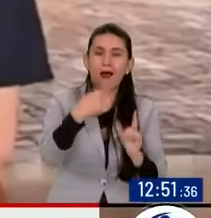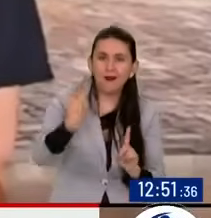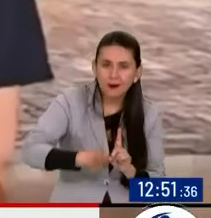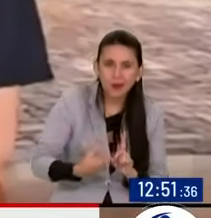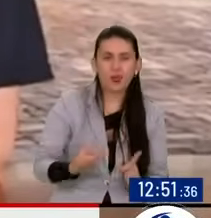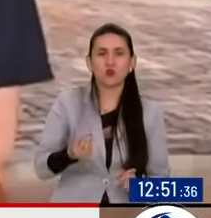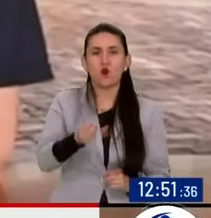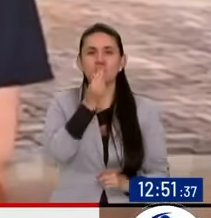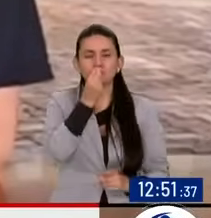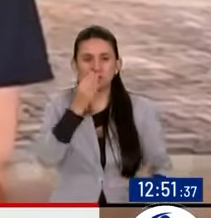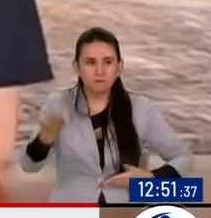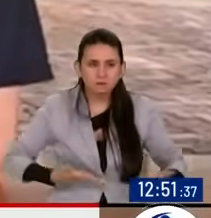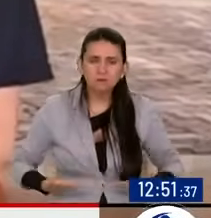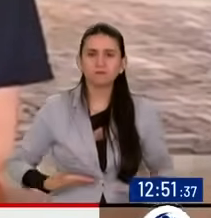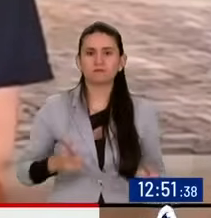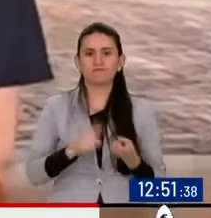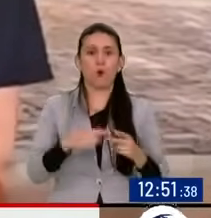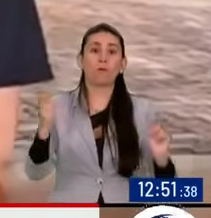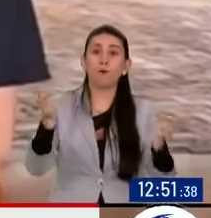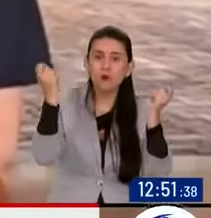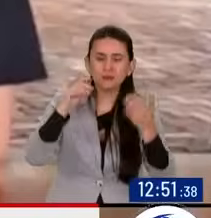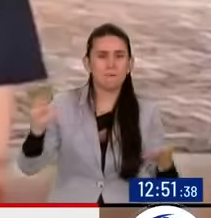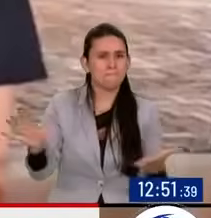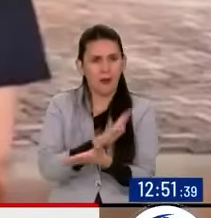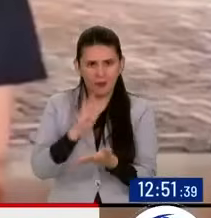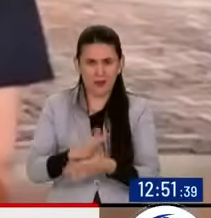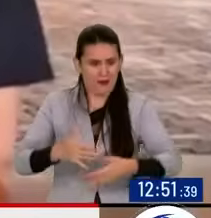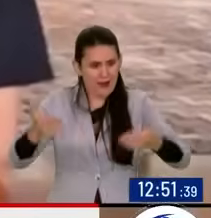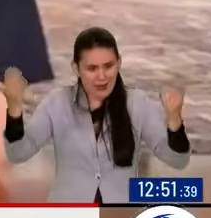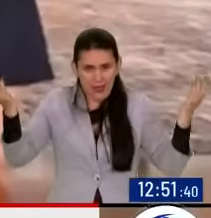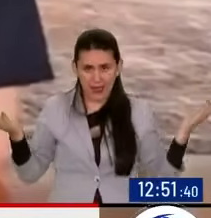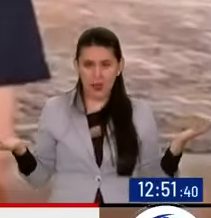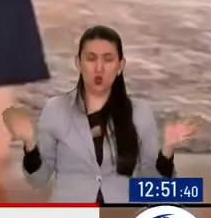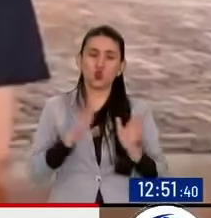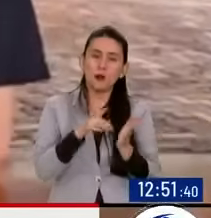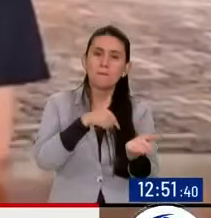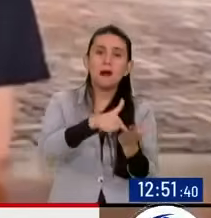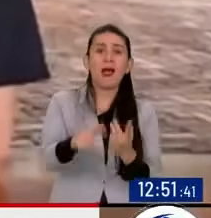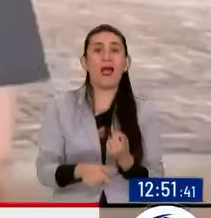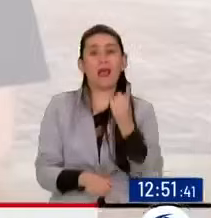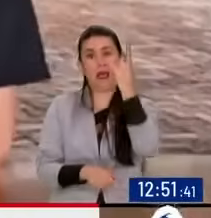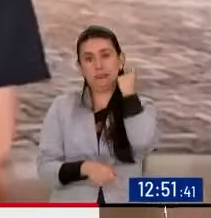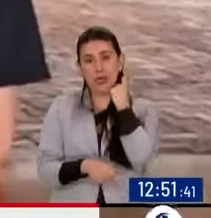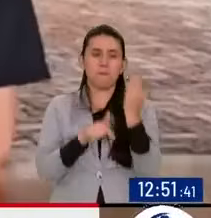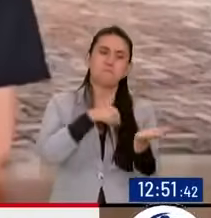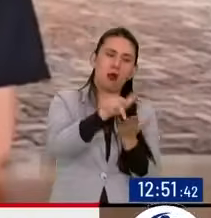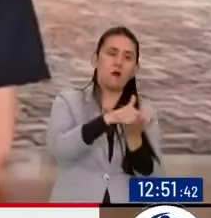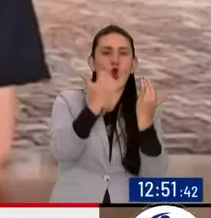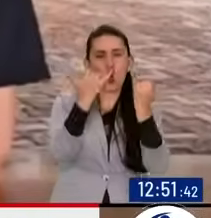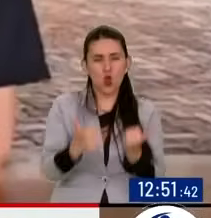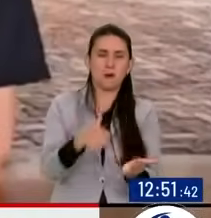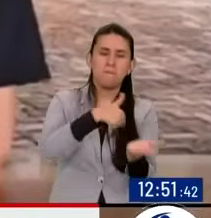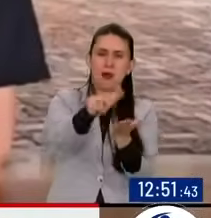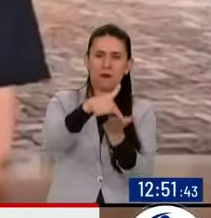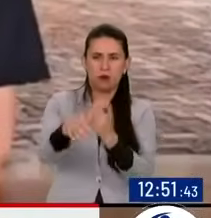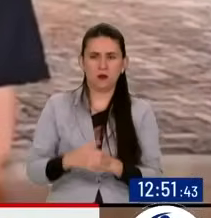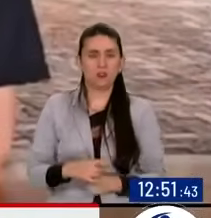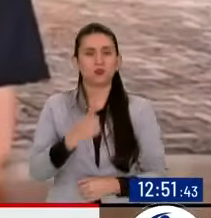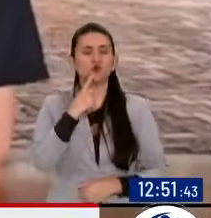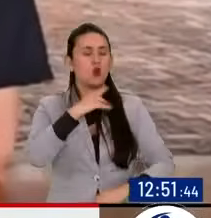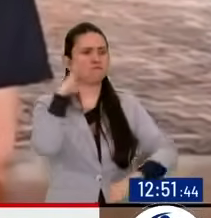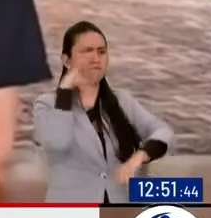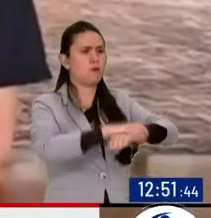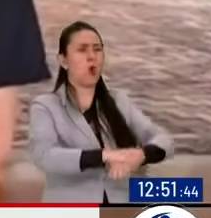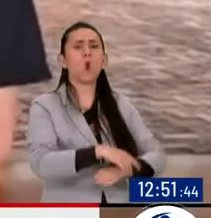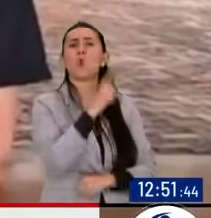Bueno una cantidad de cosas publicidad todo eso se empieza a pagar el día de ayer y el día de hoy y lo interceptan y le porque